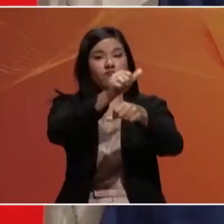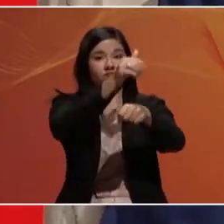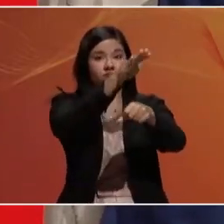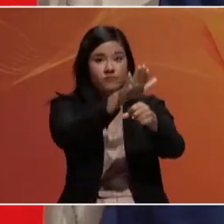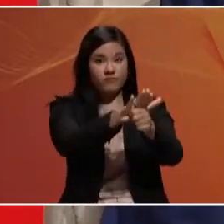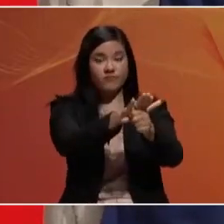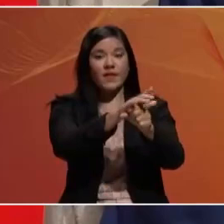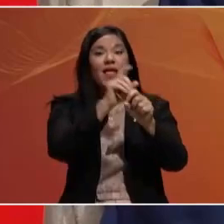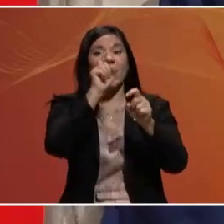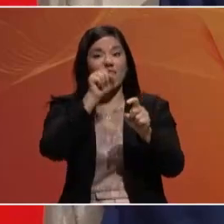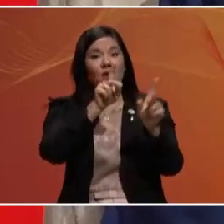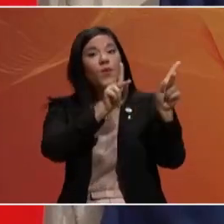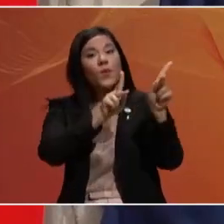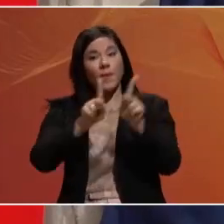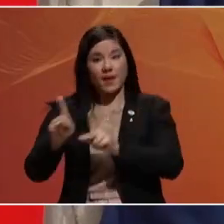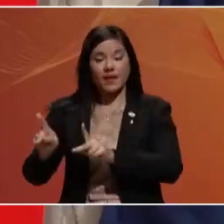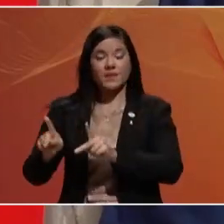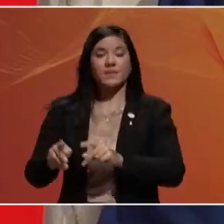debe cumplir